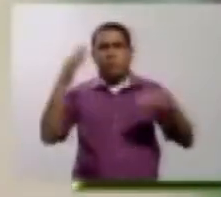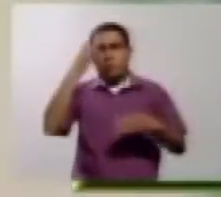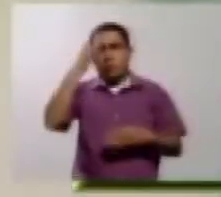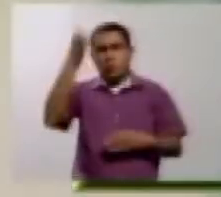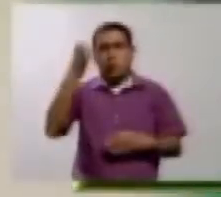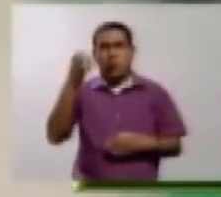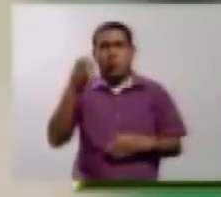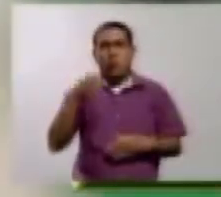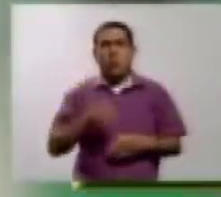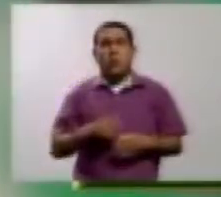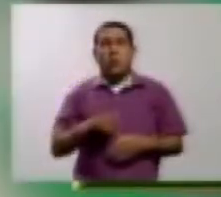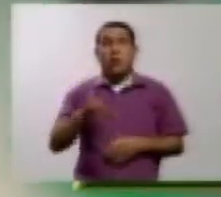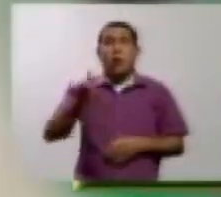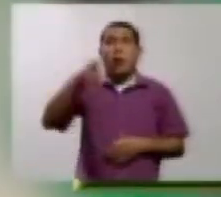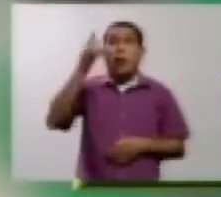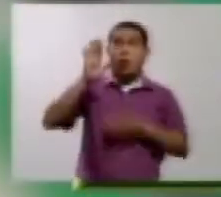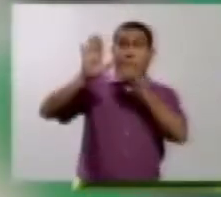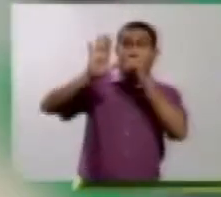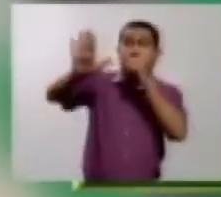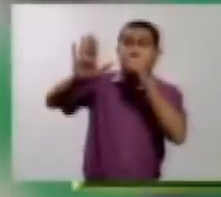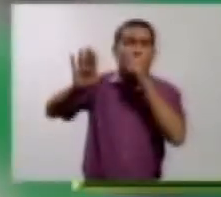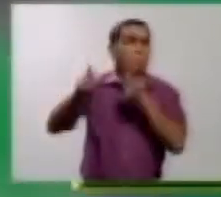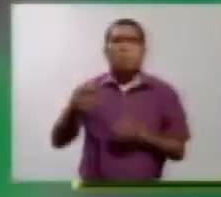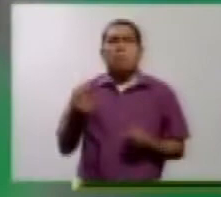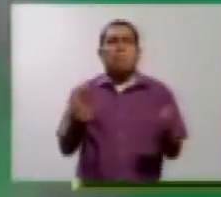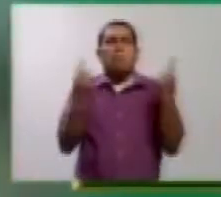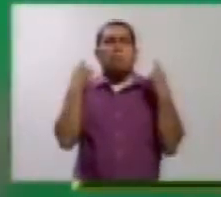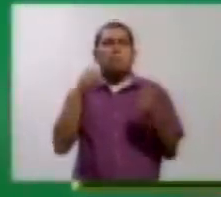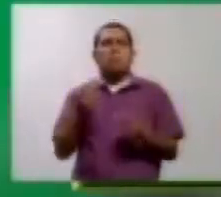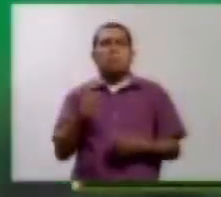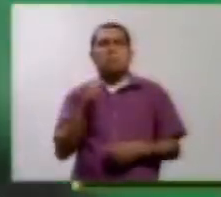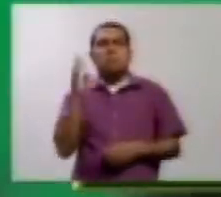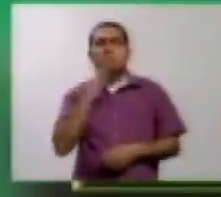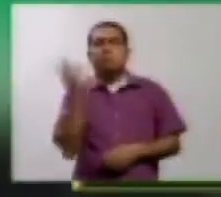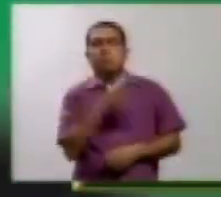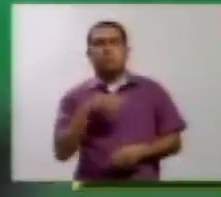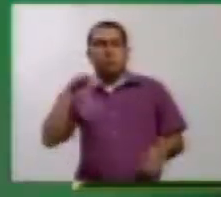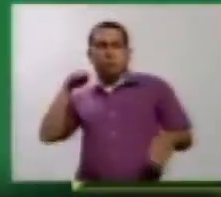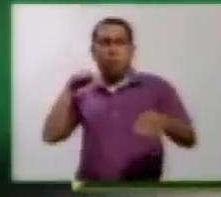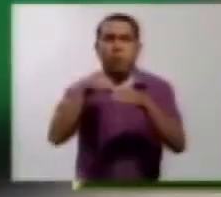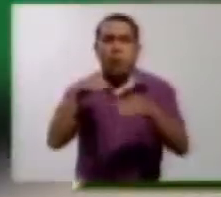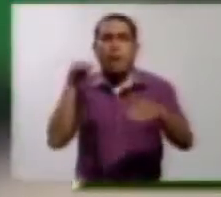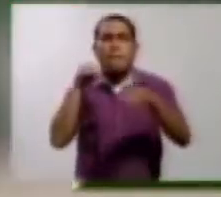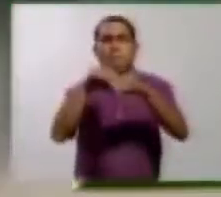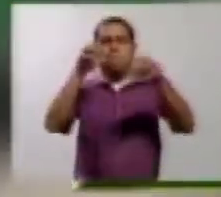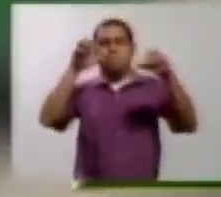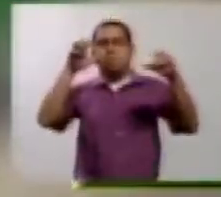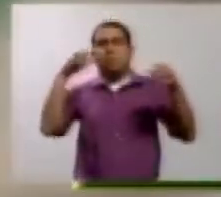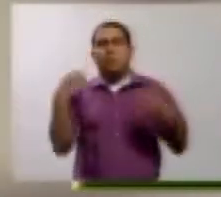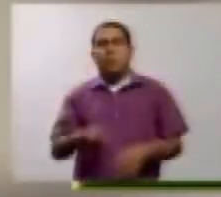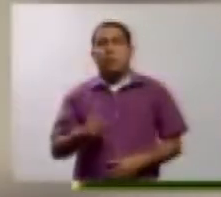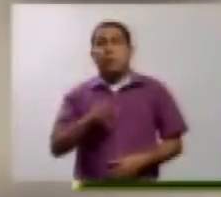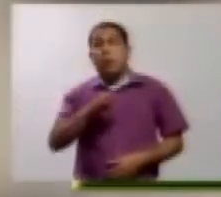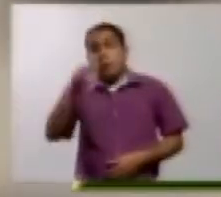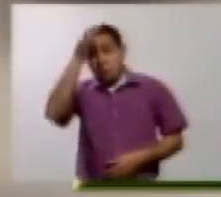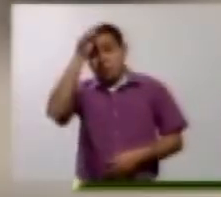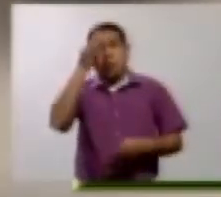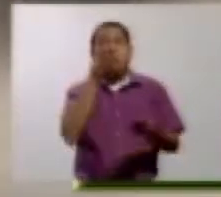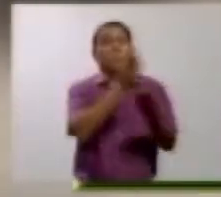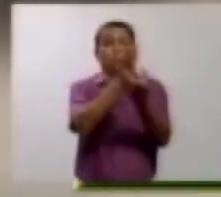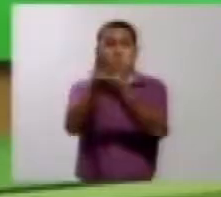presunta omisión de una señal de pare. En el hecho también resultaron heridas 7 personas, quienes fueron trasladadas a diferentes centros